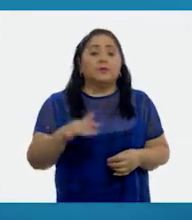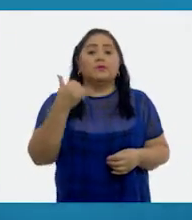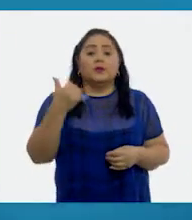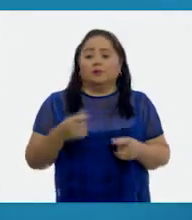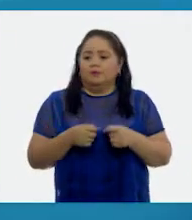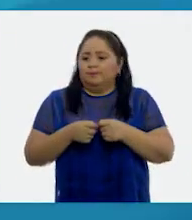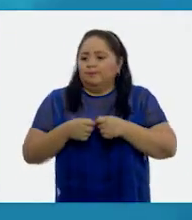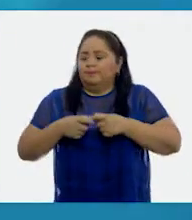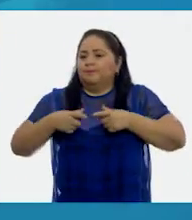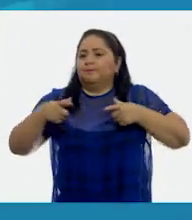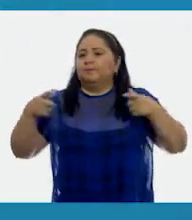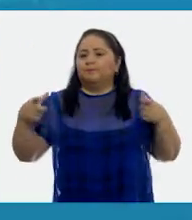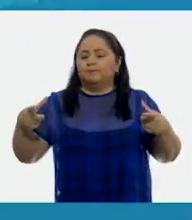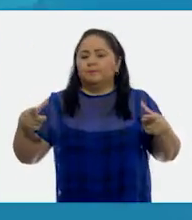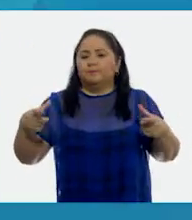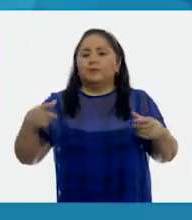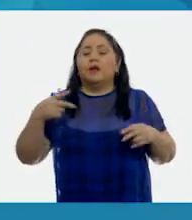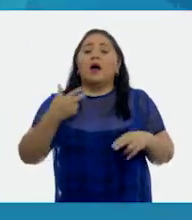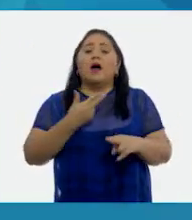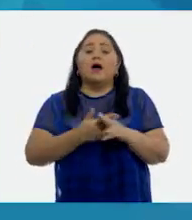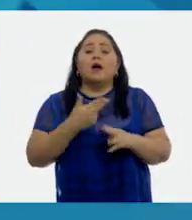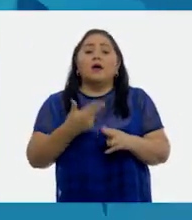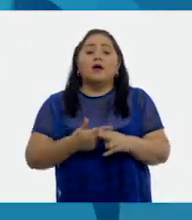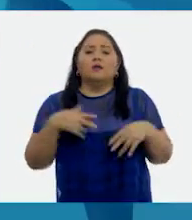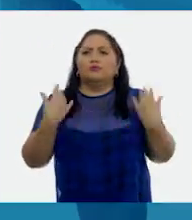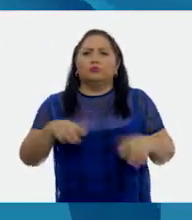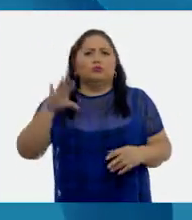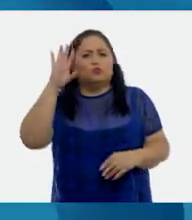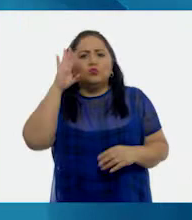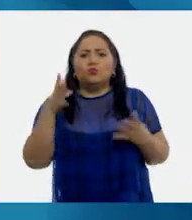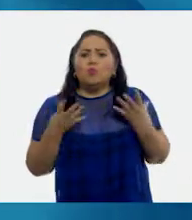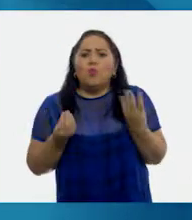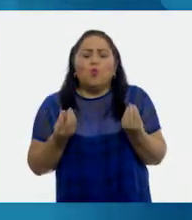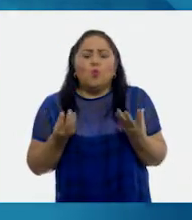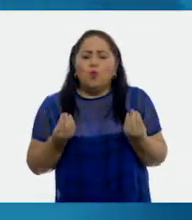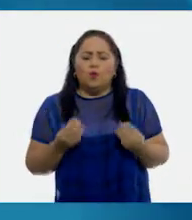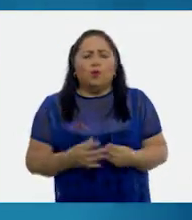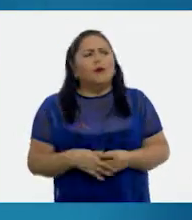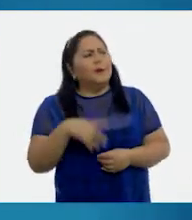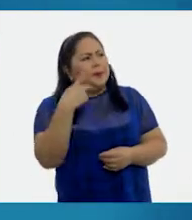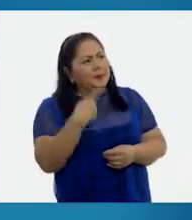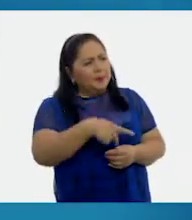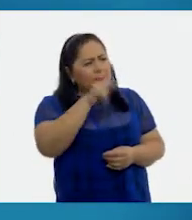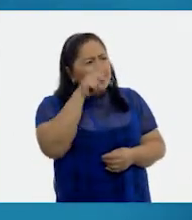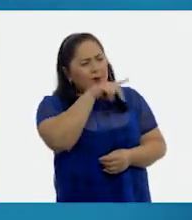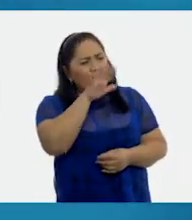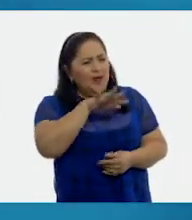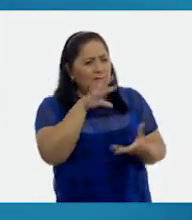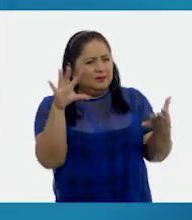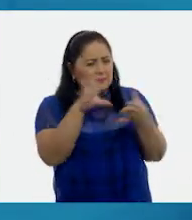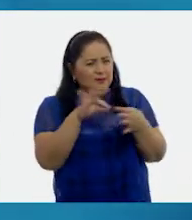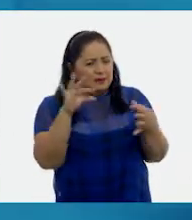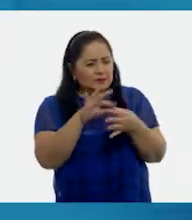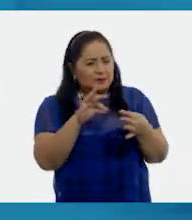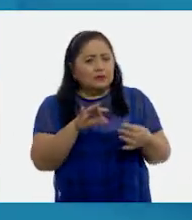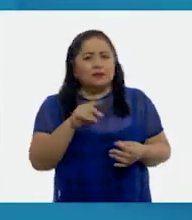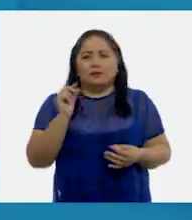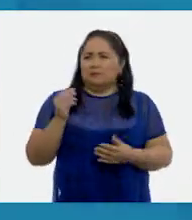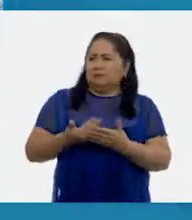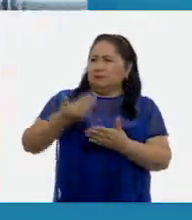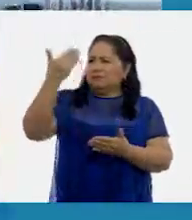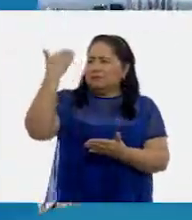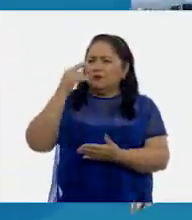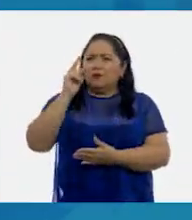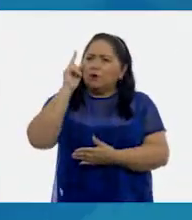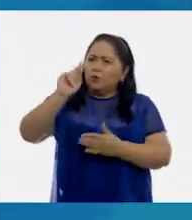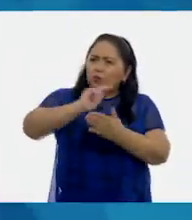de población llega a ser muy alta. A propósito de lo que comenta, maestro, hace unos días vi